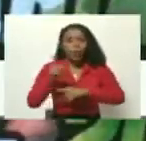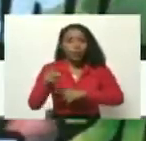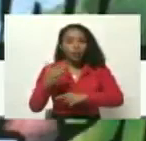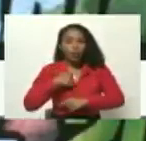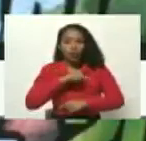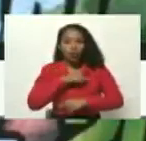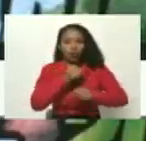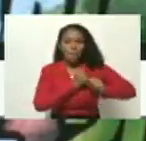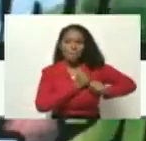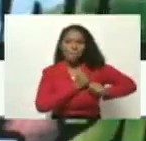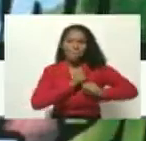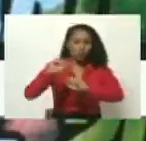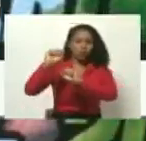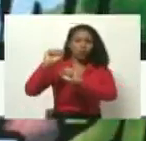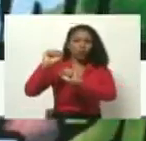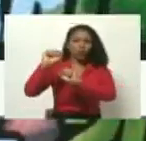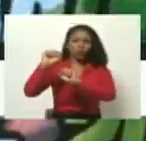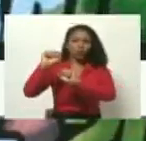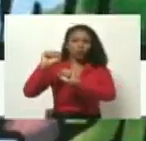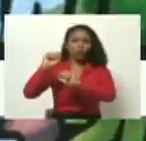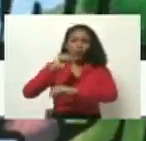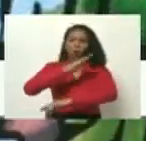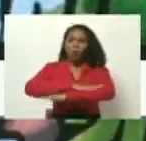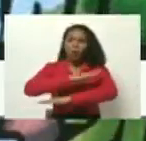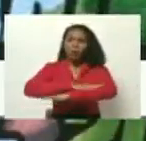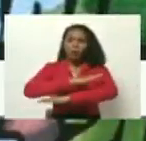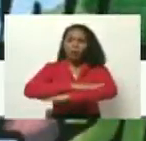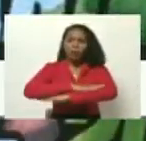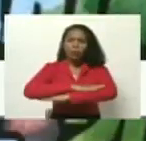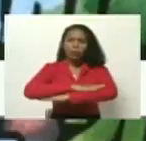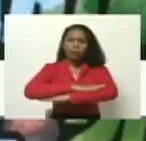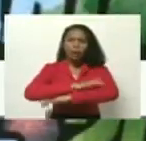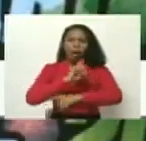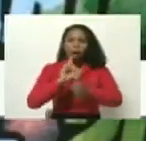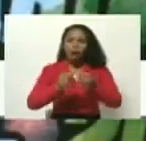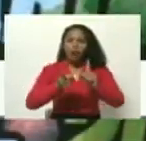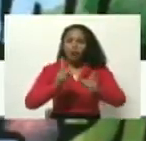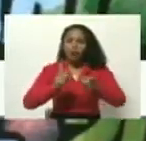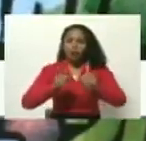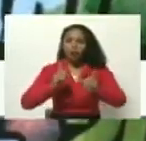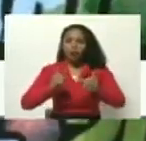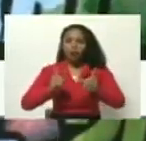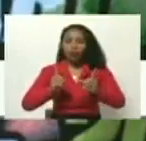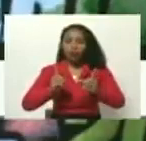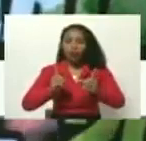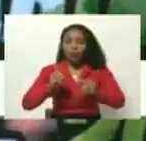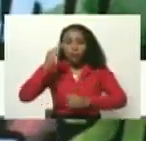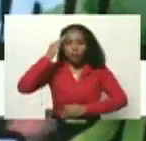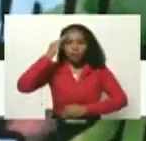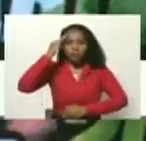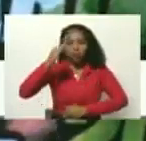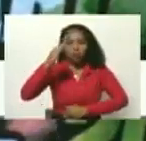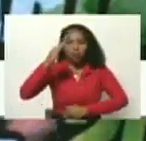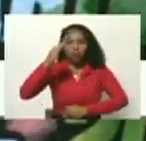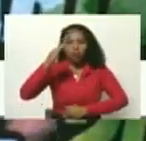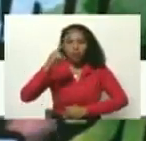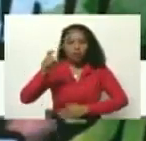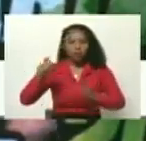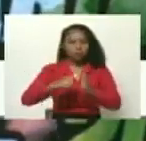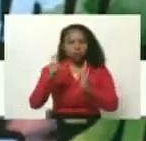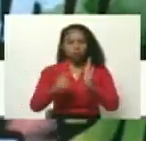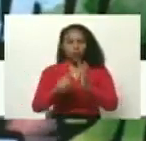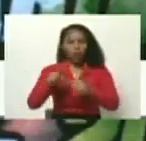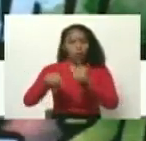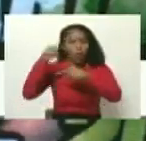nosotros rechazamos la actitud de algunos oficiales generales de entonces y de